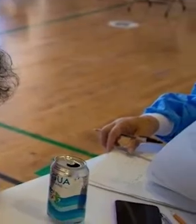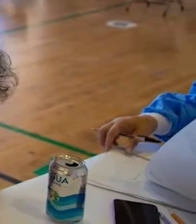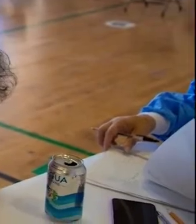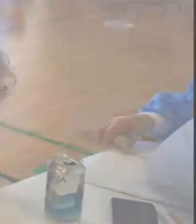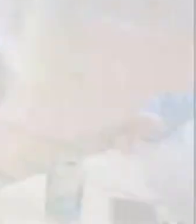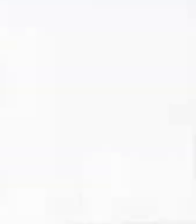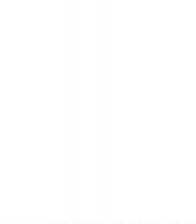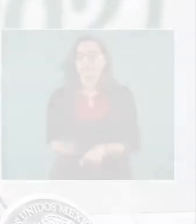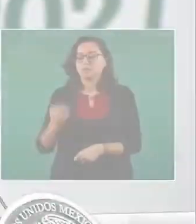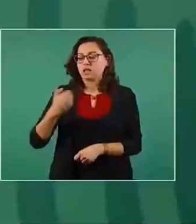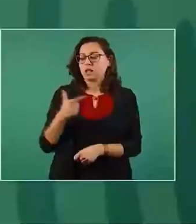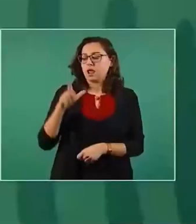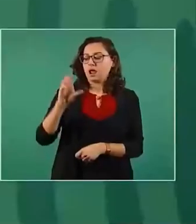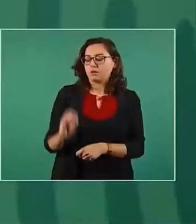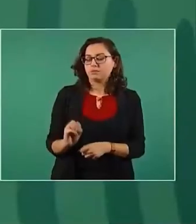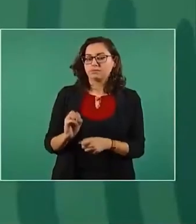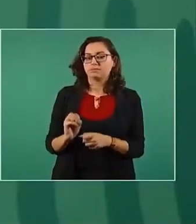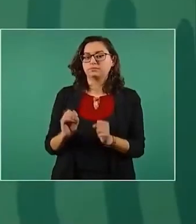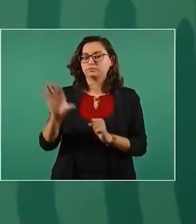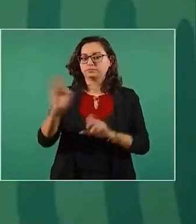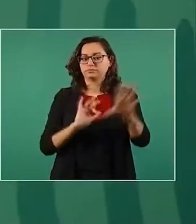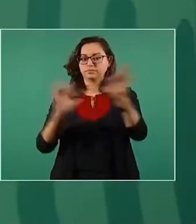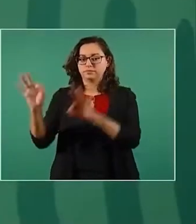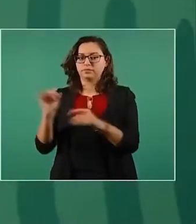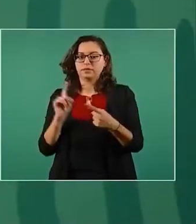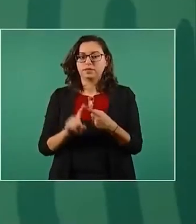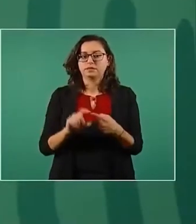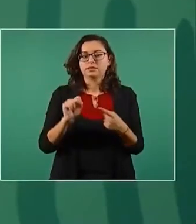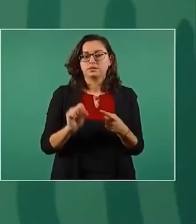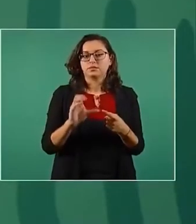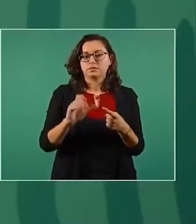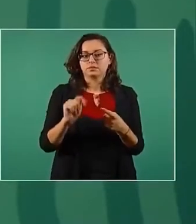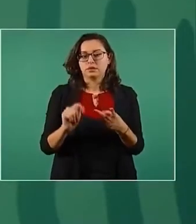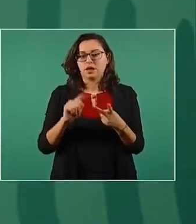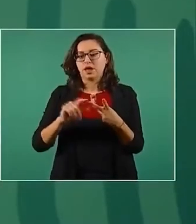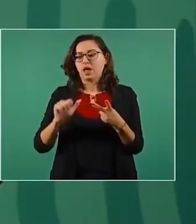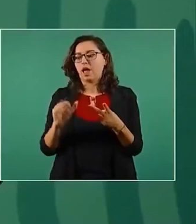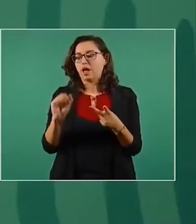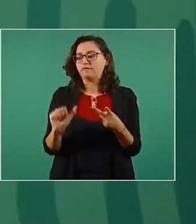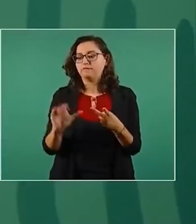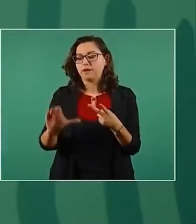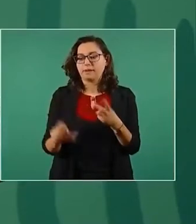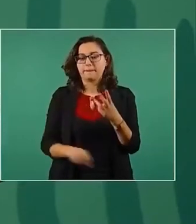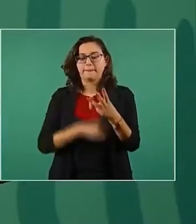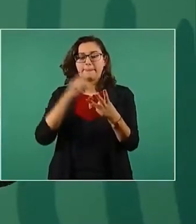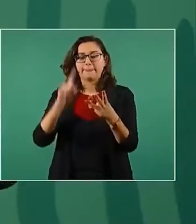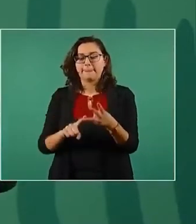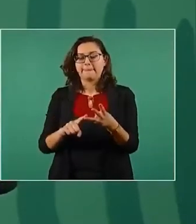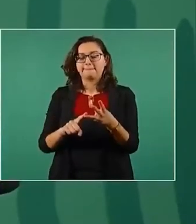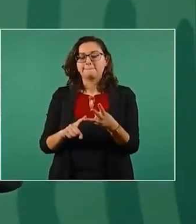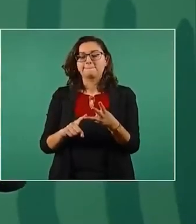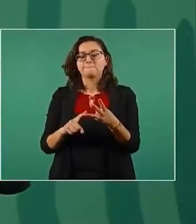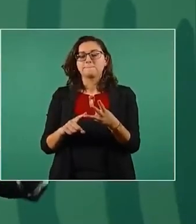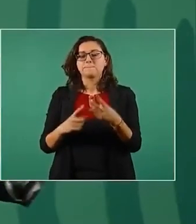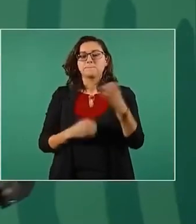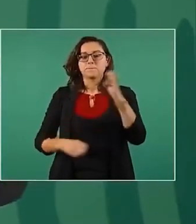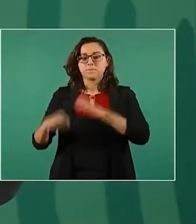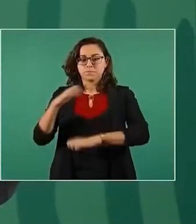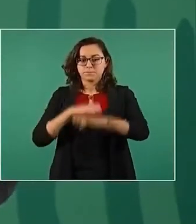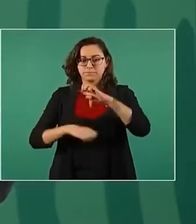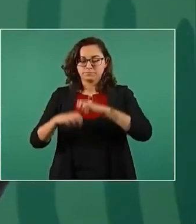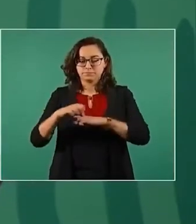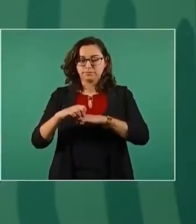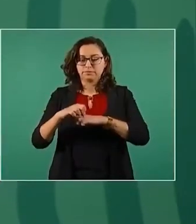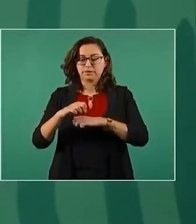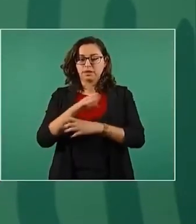última semana. En este tema, el canciller Marcelo Ebrard informó que Estados Unidos enviará a México más de 6 millones de